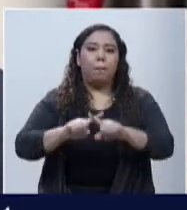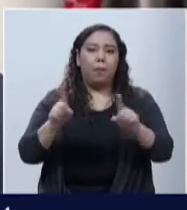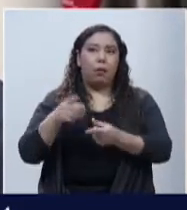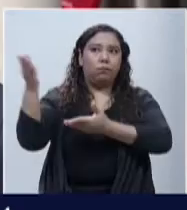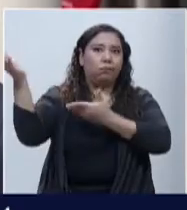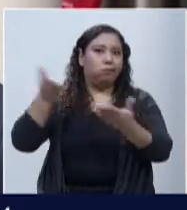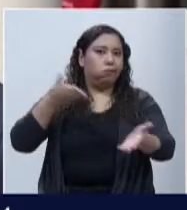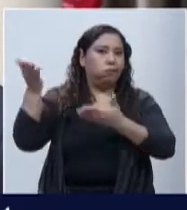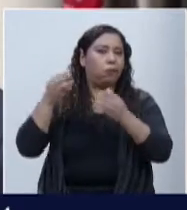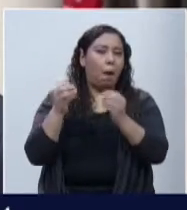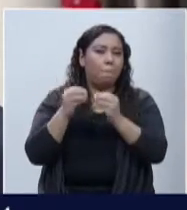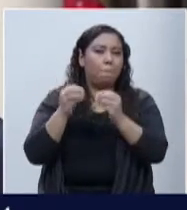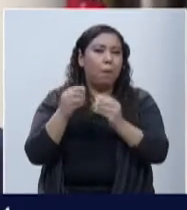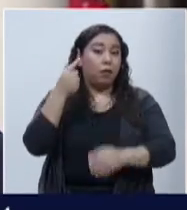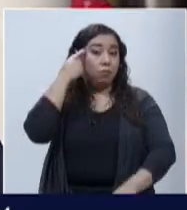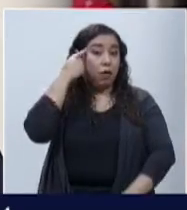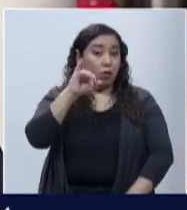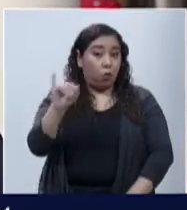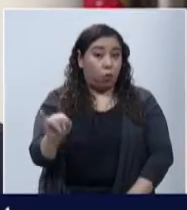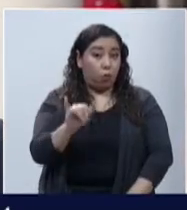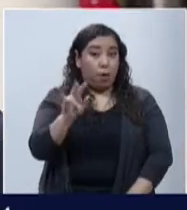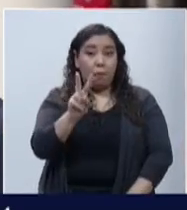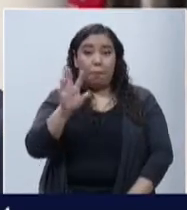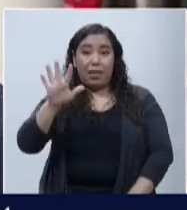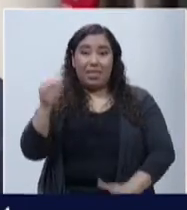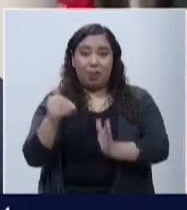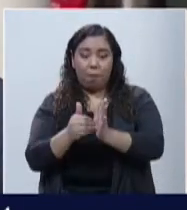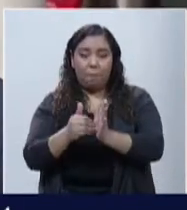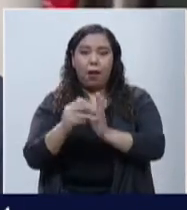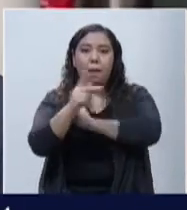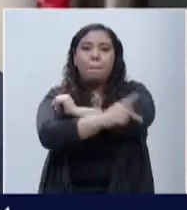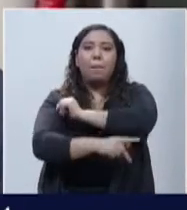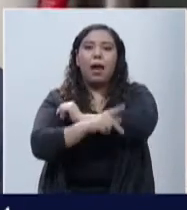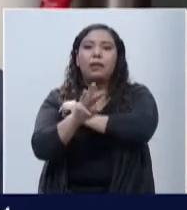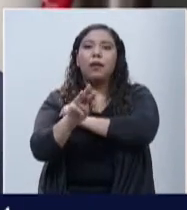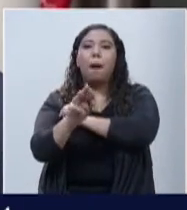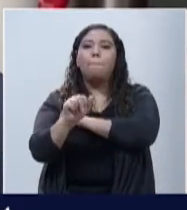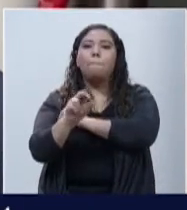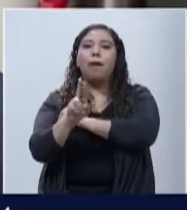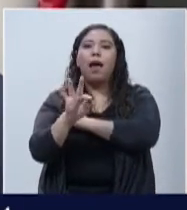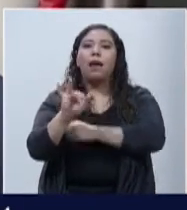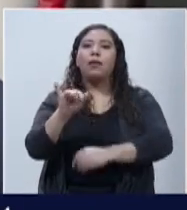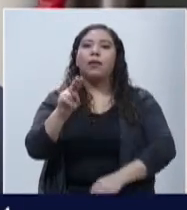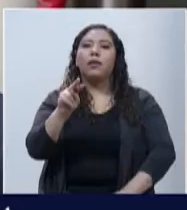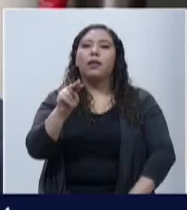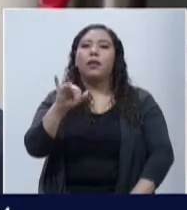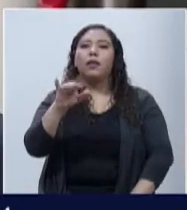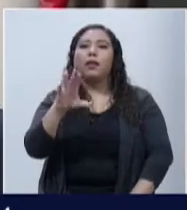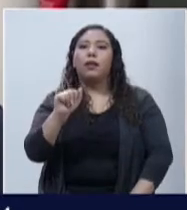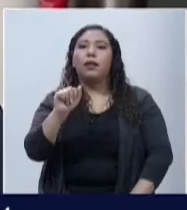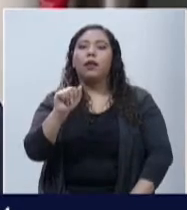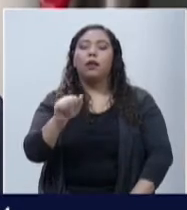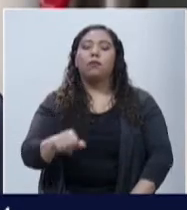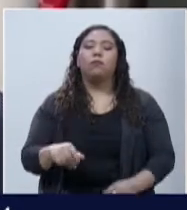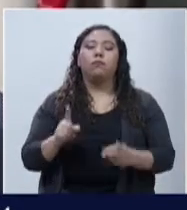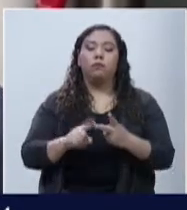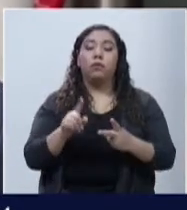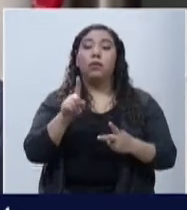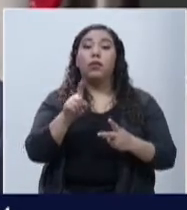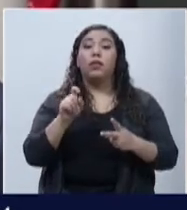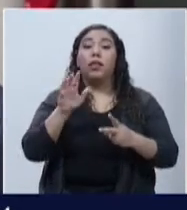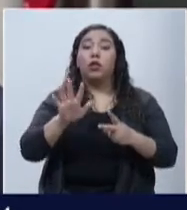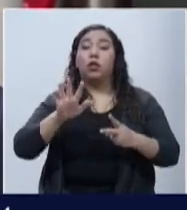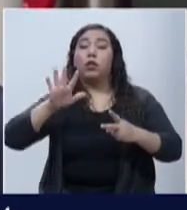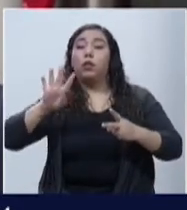espero que el jueves lleguen 25 mil de martinica y también 154 mil de méxico